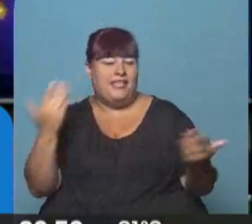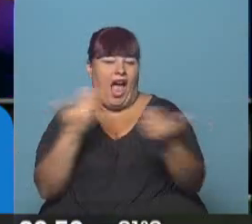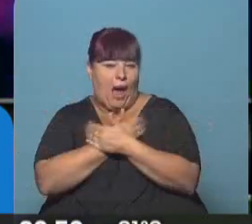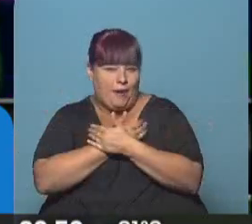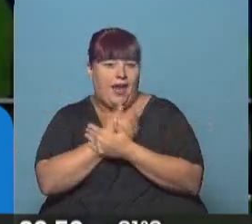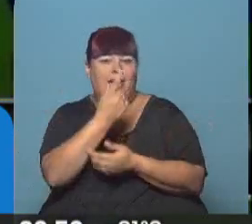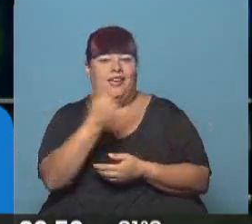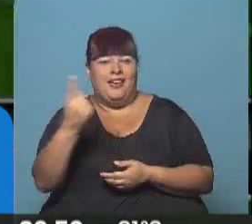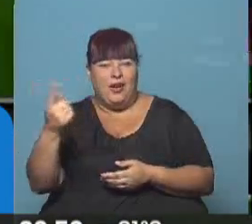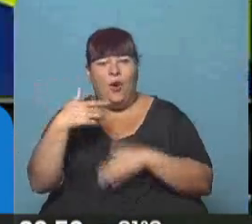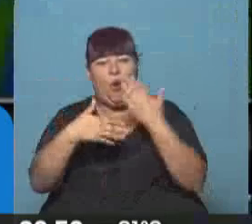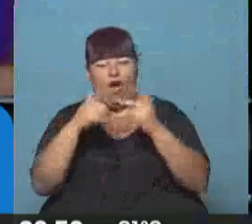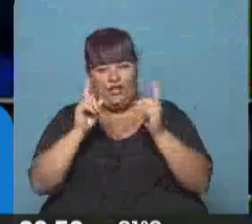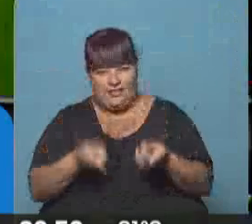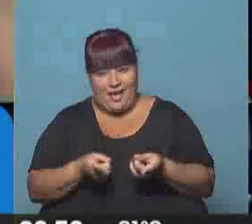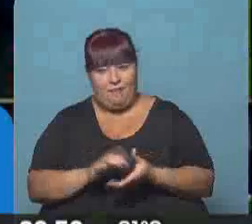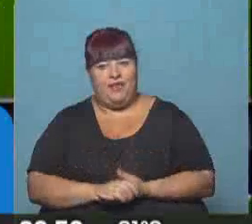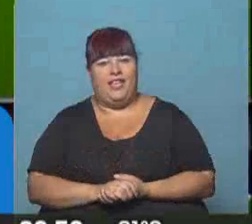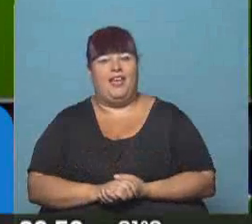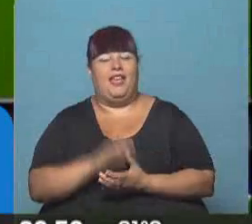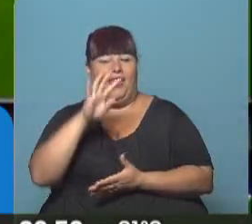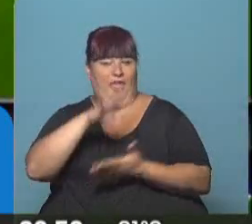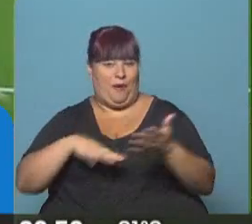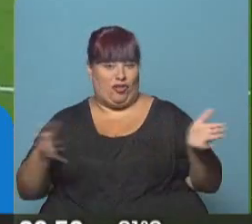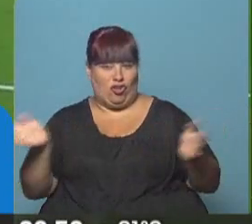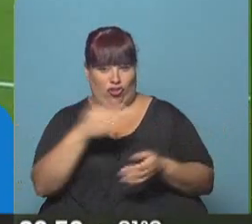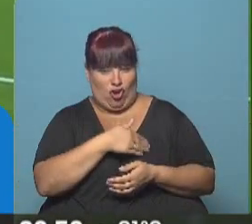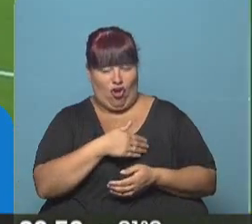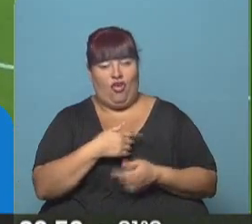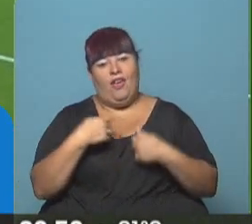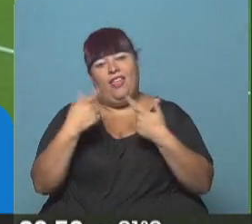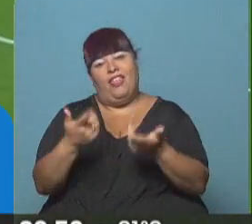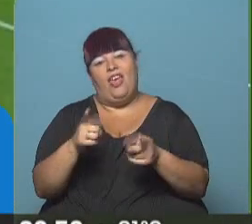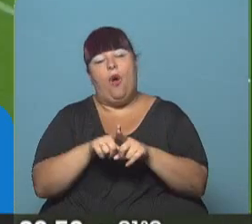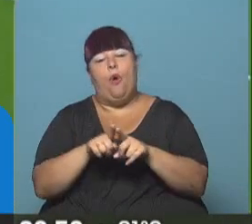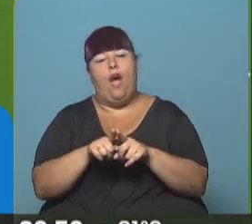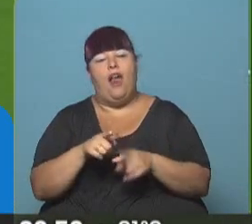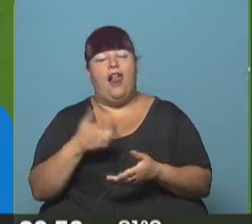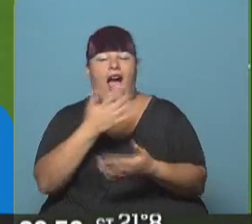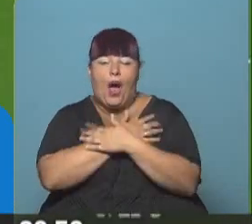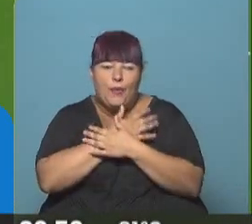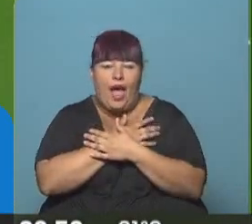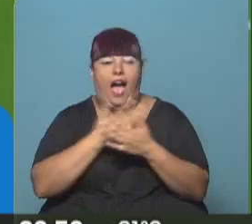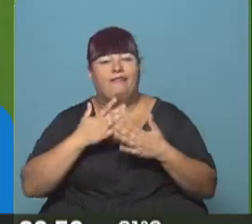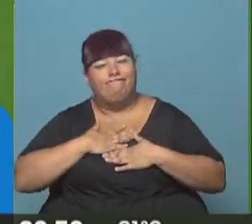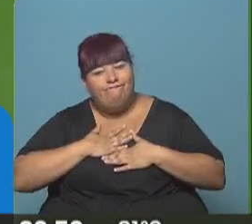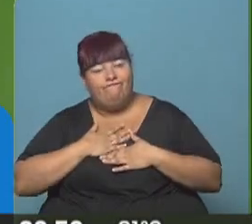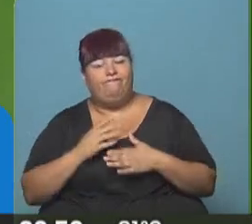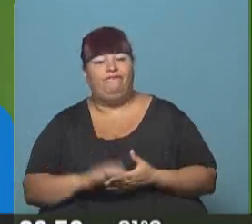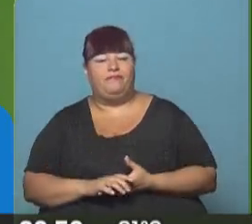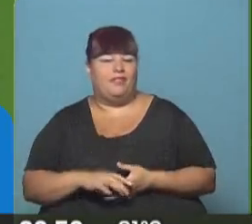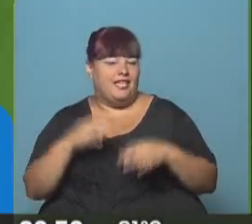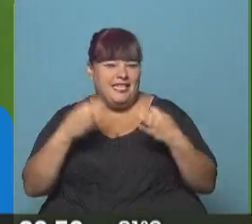y cada uno de los futbolistas del Barça retribuyéndolos con su abrazo, con su cariño,